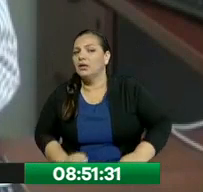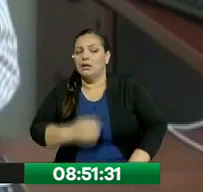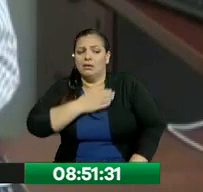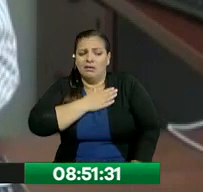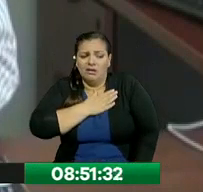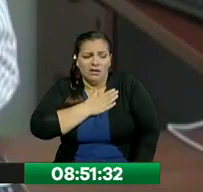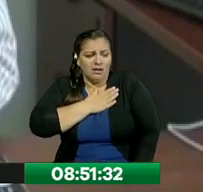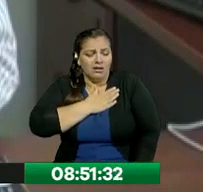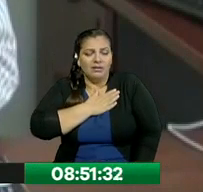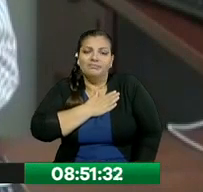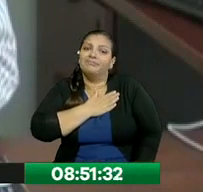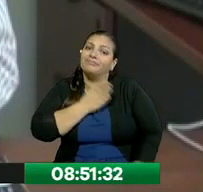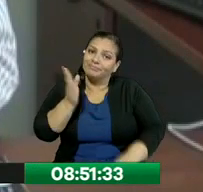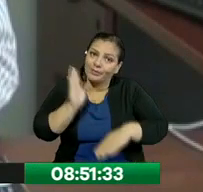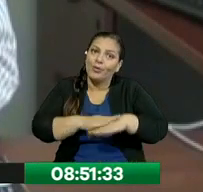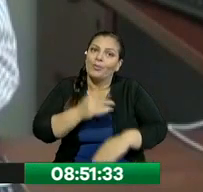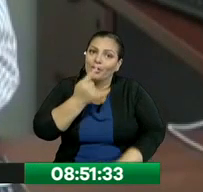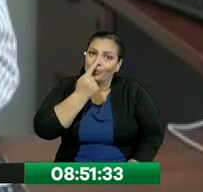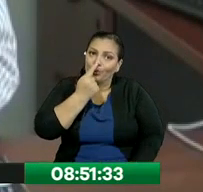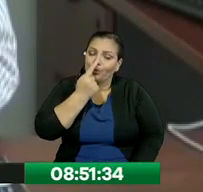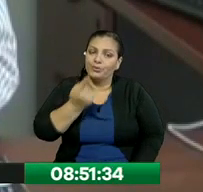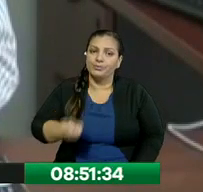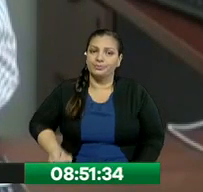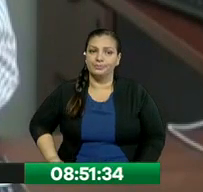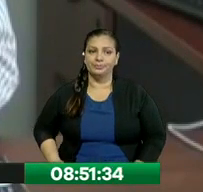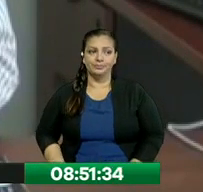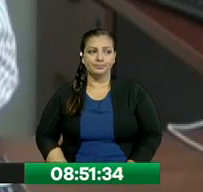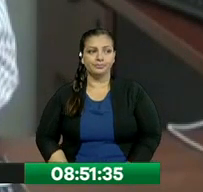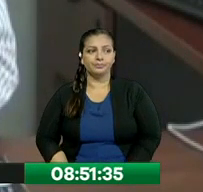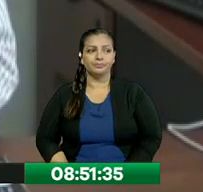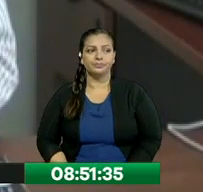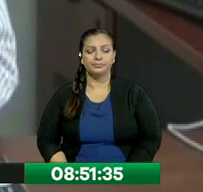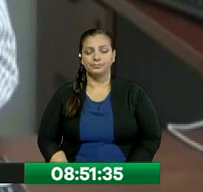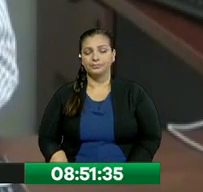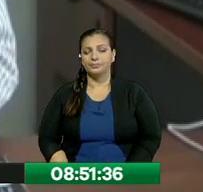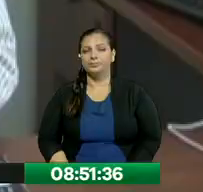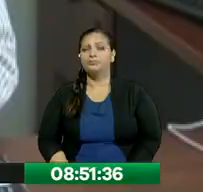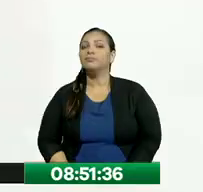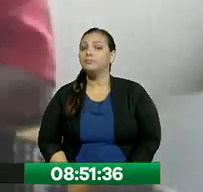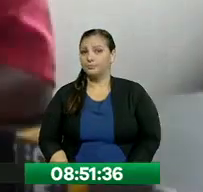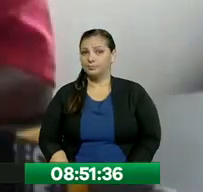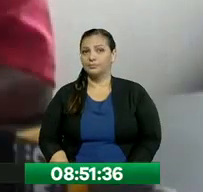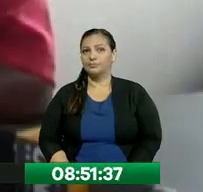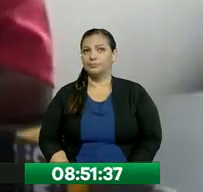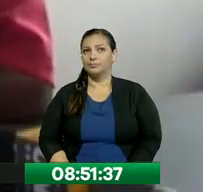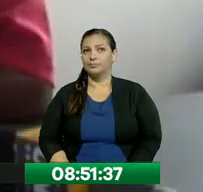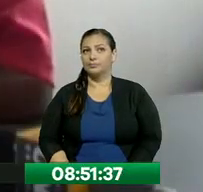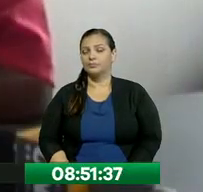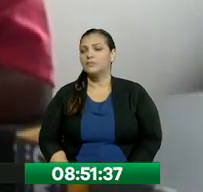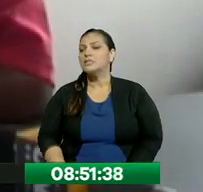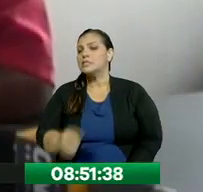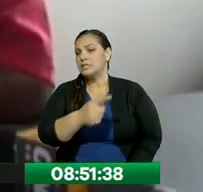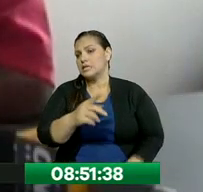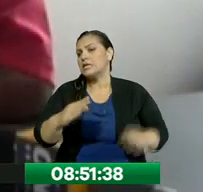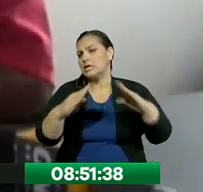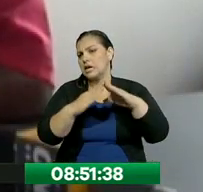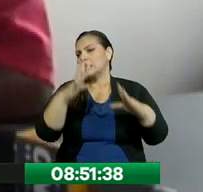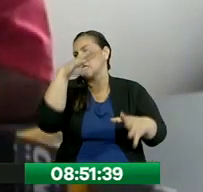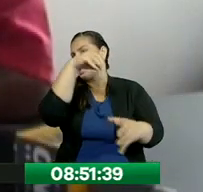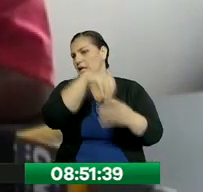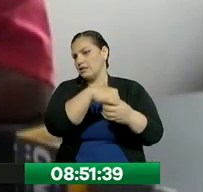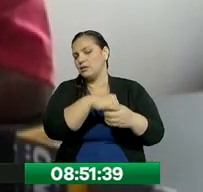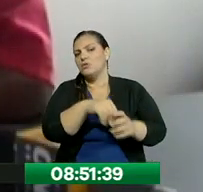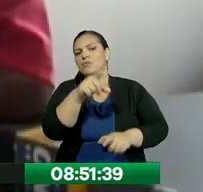gas. Hubieron varias explosiones atribuidas a 4 cilindros de 5 que se encontraron en la vivienda. En la vivienda habitaban 8